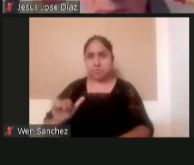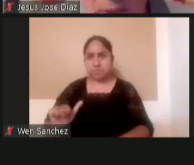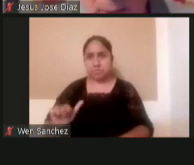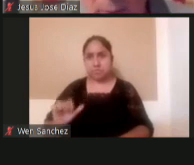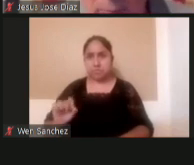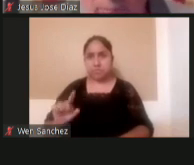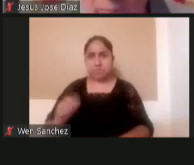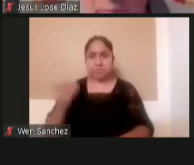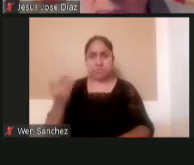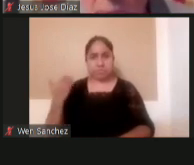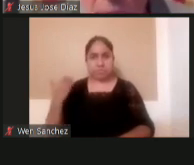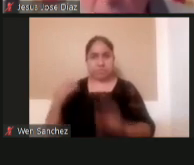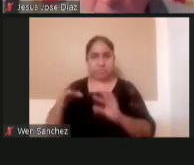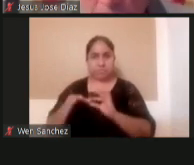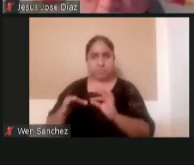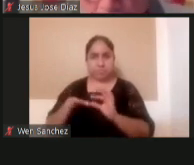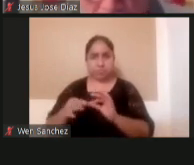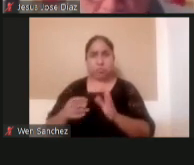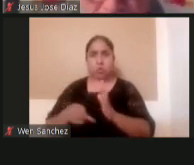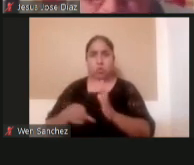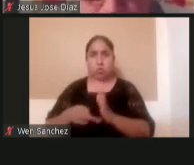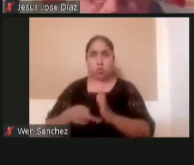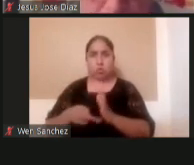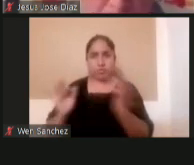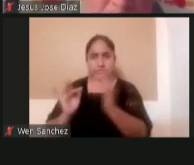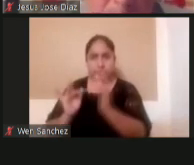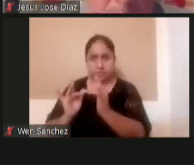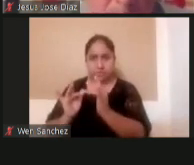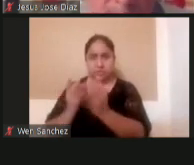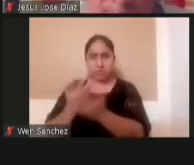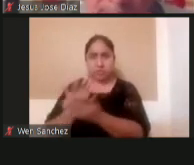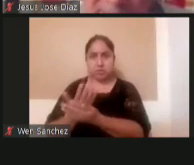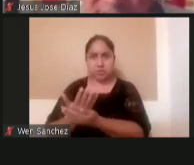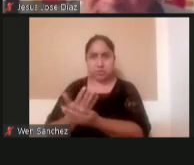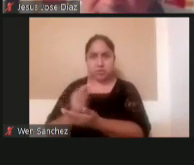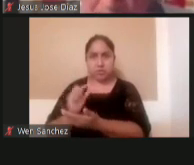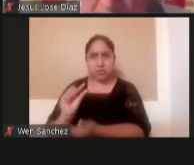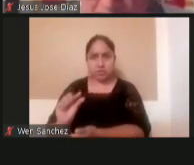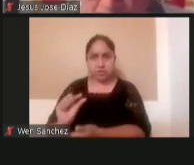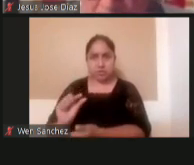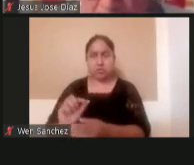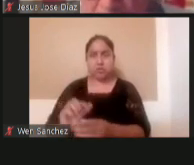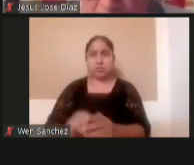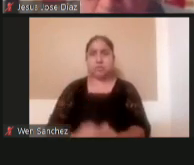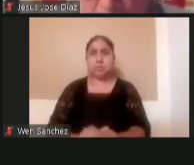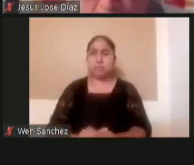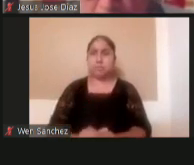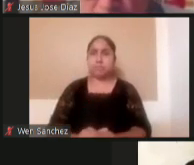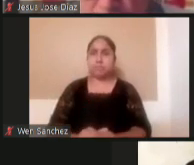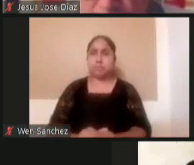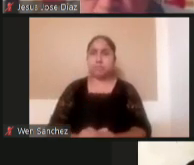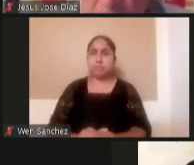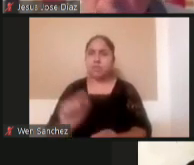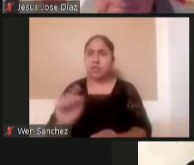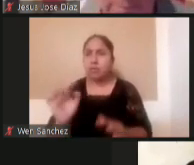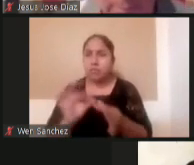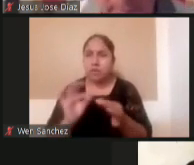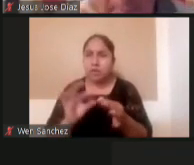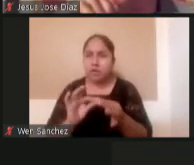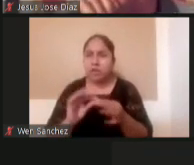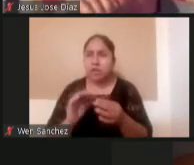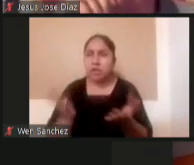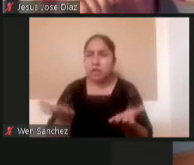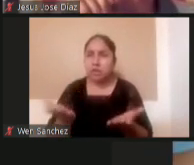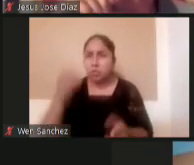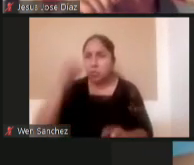Vamos a esperar solamente la conexión para escuchar su punto de vista en torno a esto.